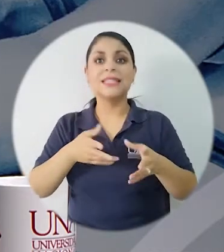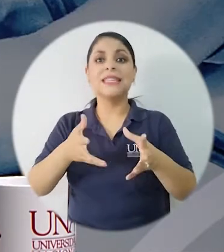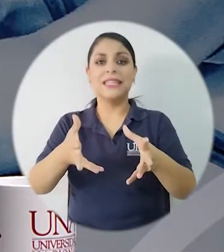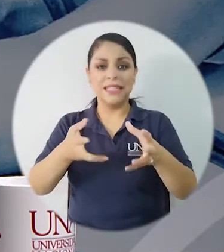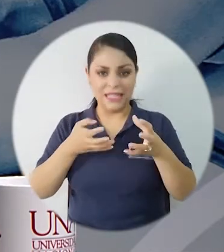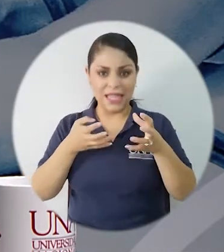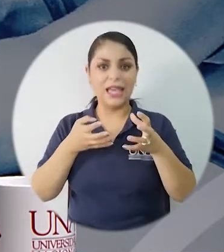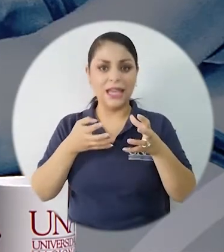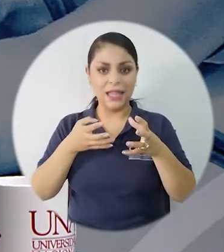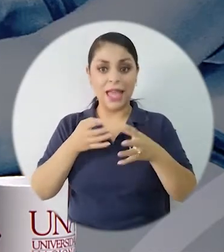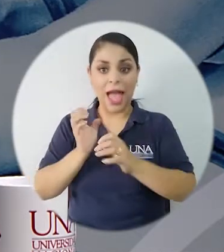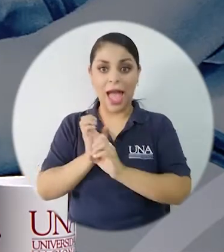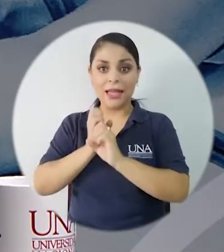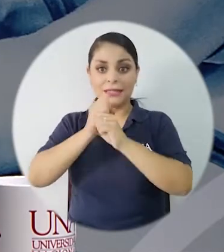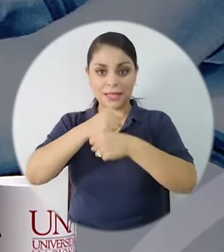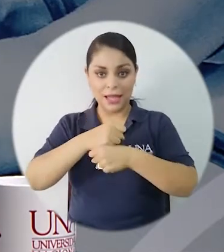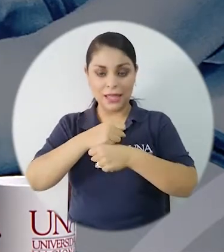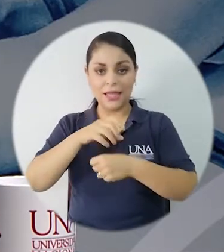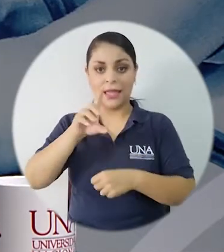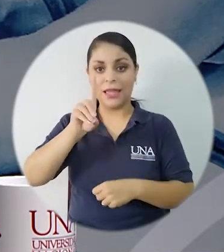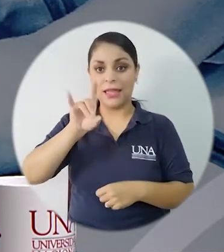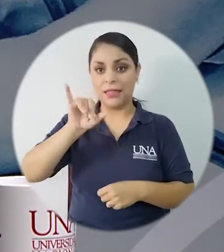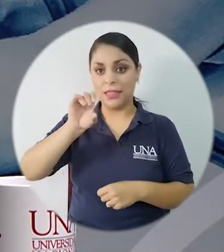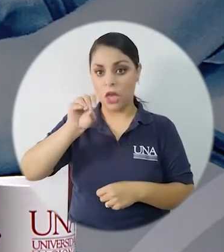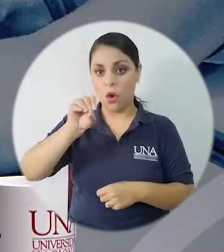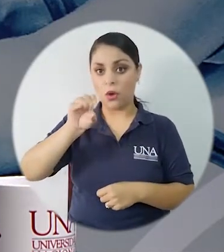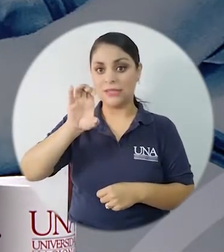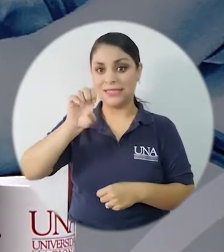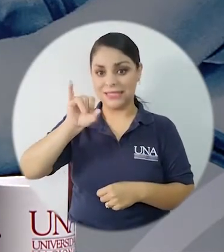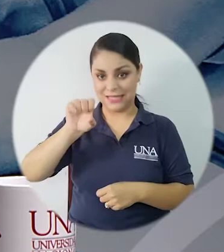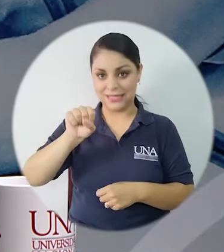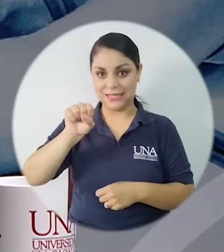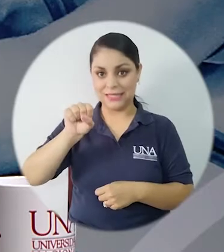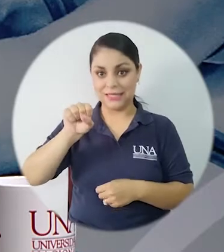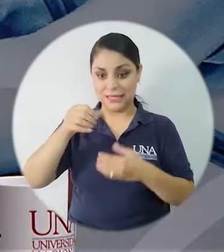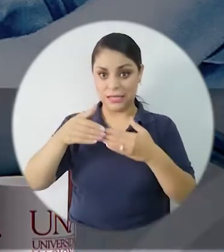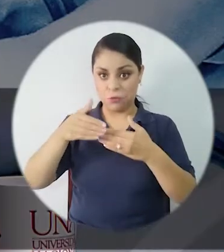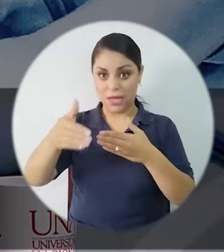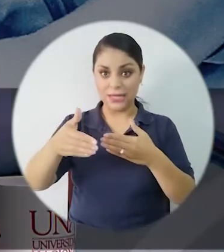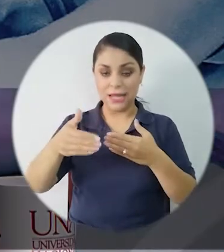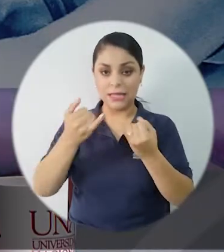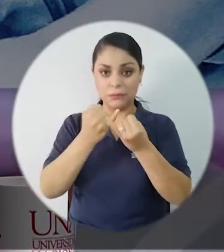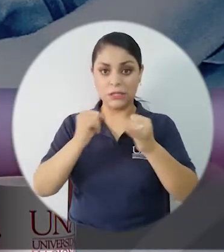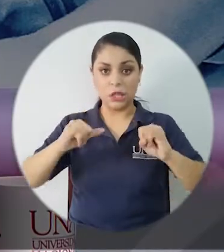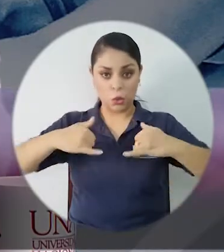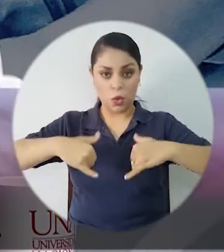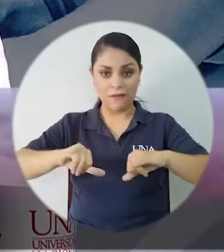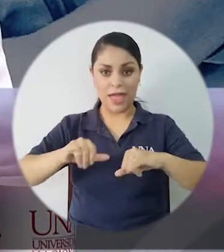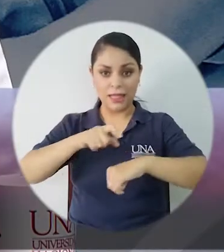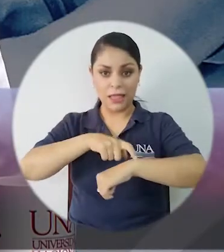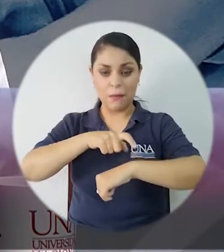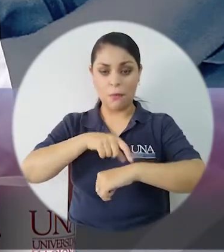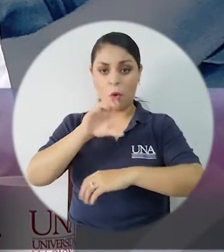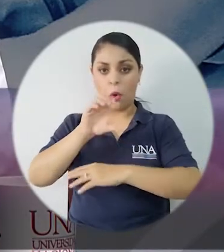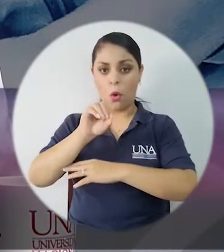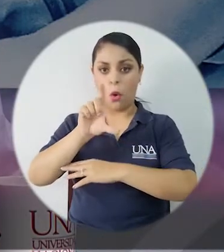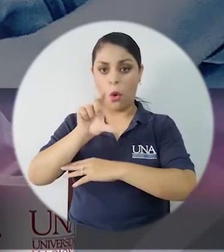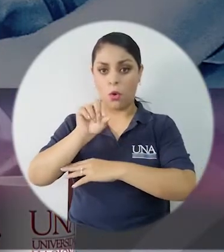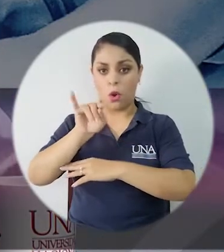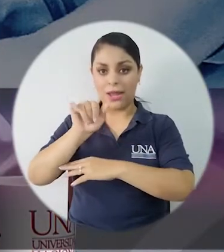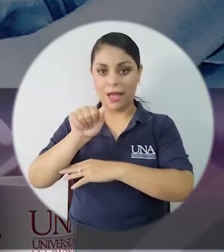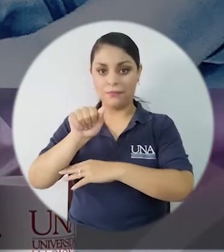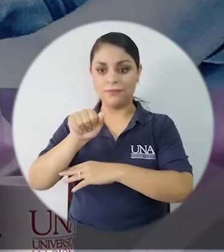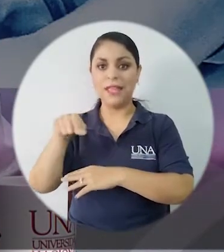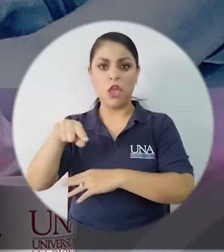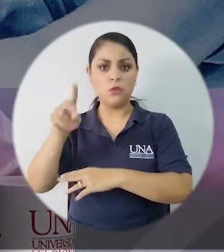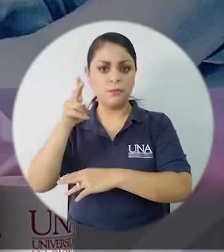la creación de la diócesis en tiempos todavía de la denominada colonia o previo a la independencia, están también